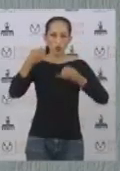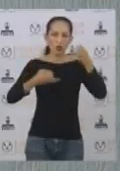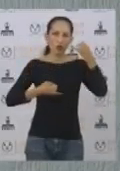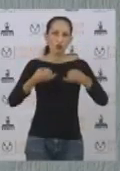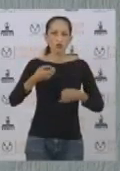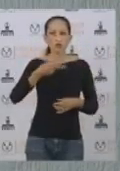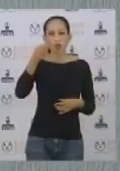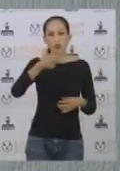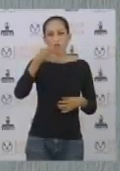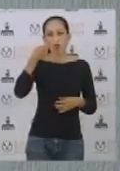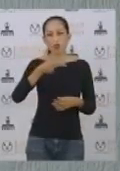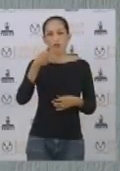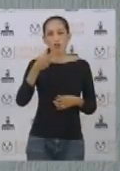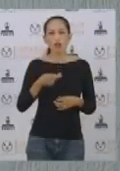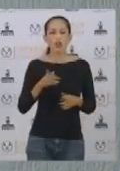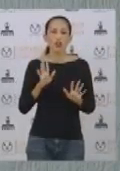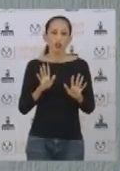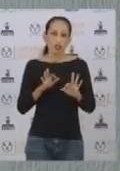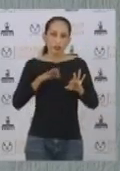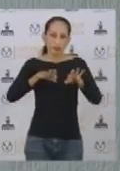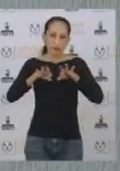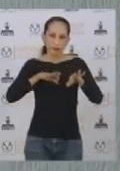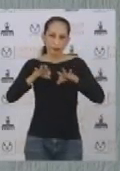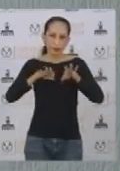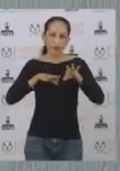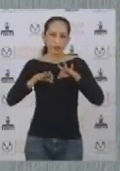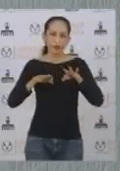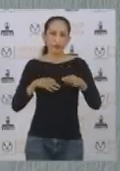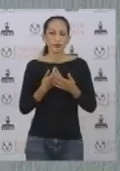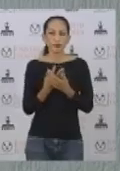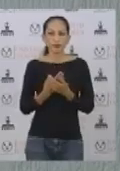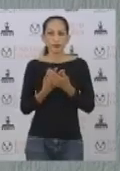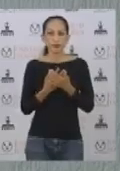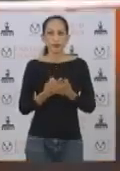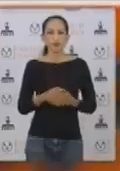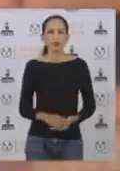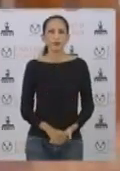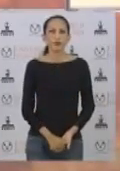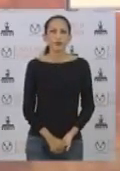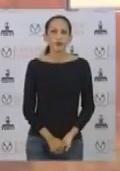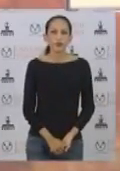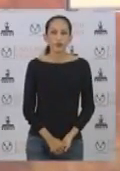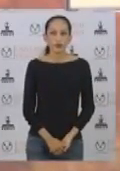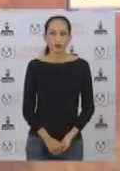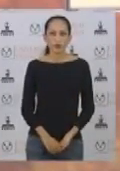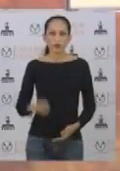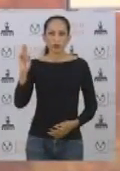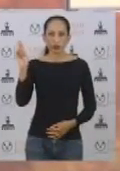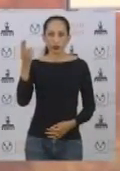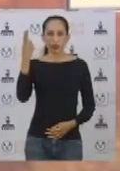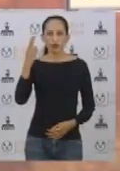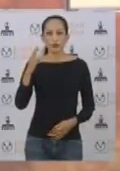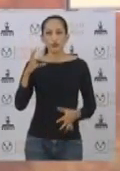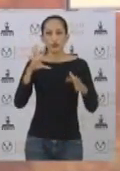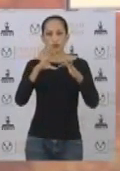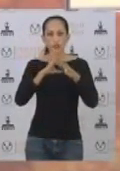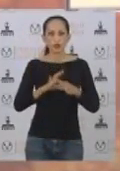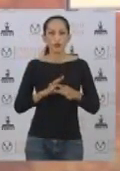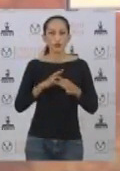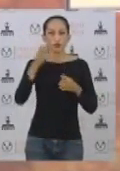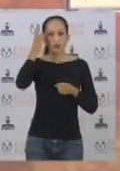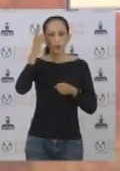trabajando esos de manera ya muy particular, ¿verdad? La Universidad Autónoma de Tamaulipas, a través de